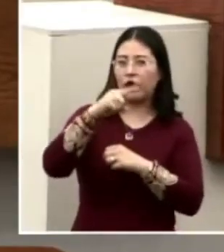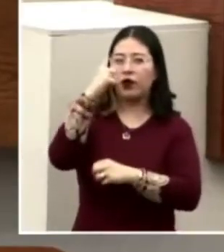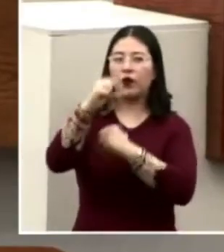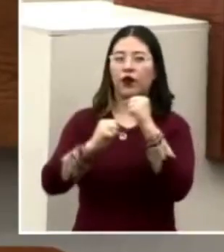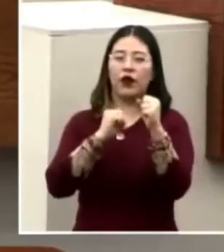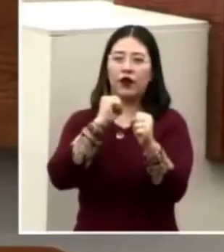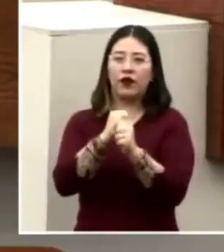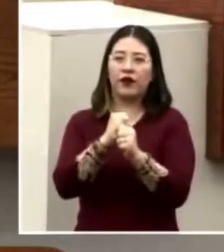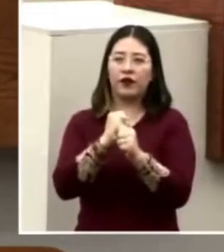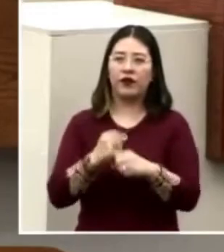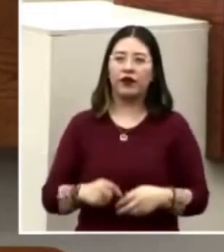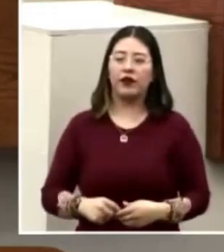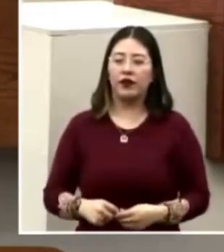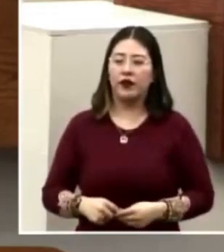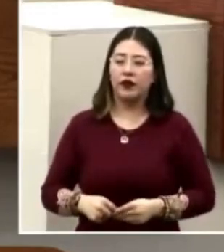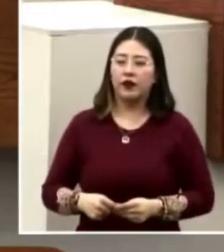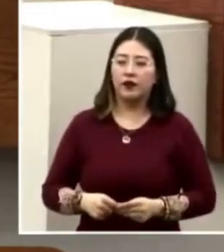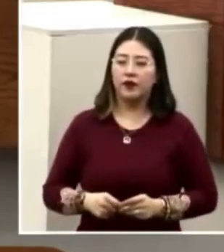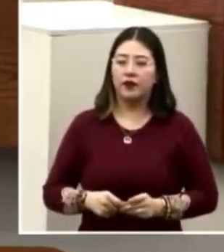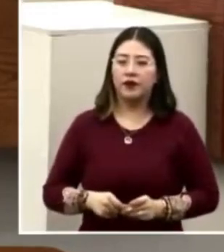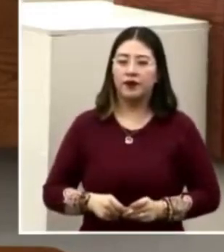ir, Gallardo.